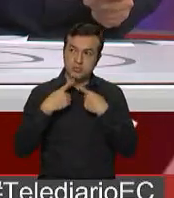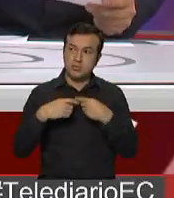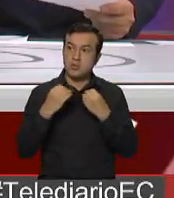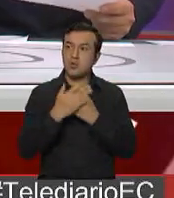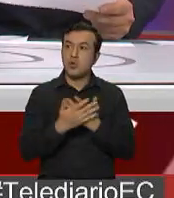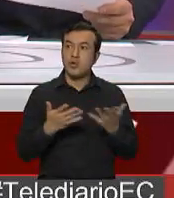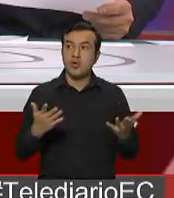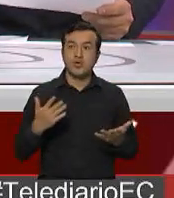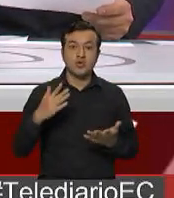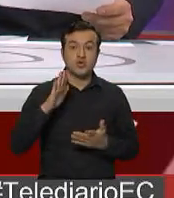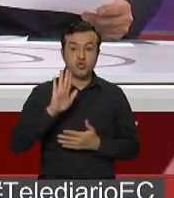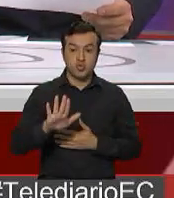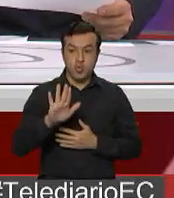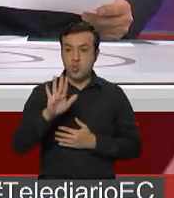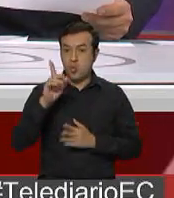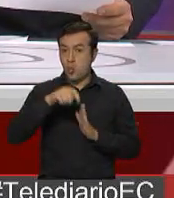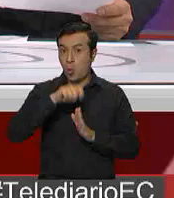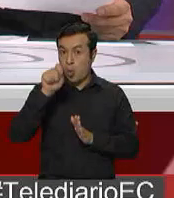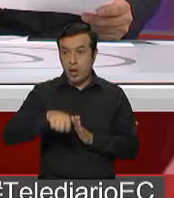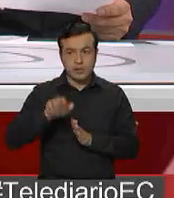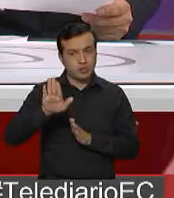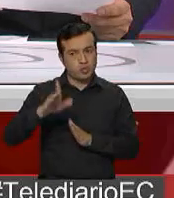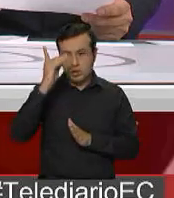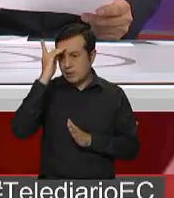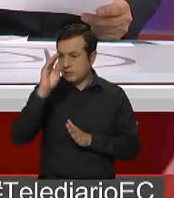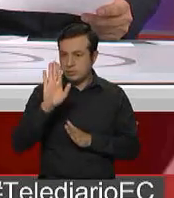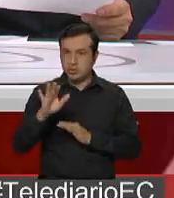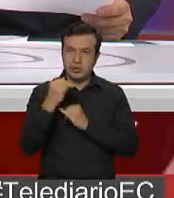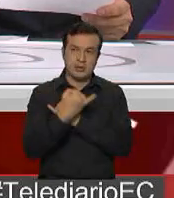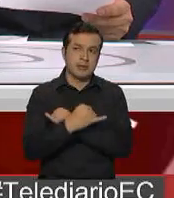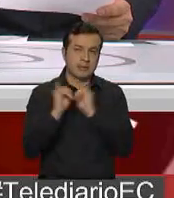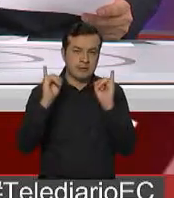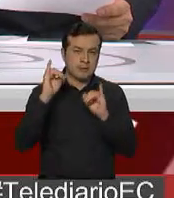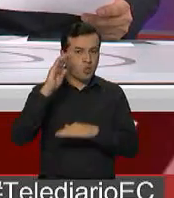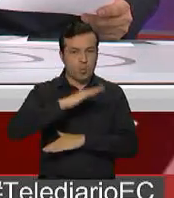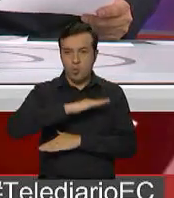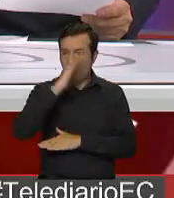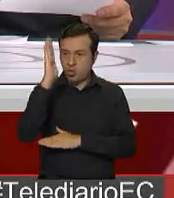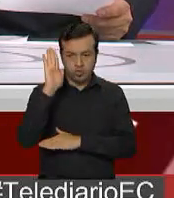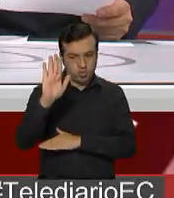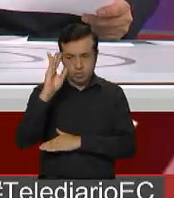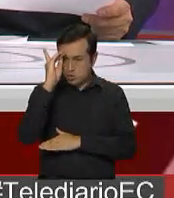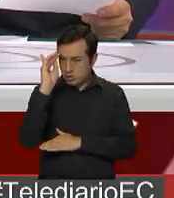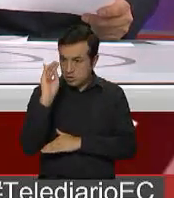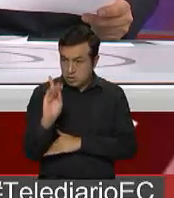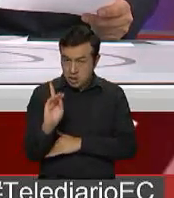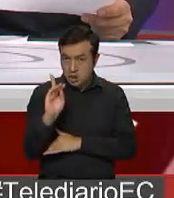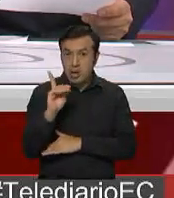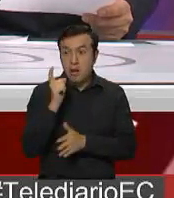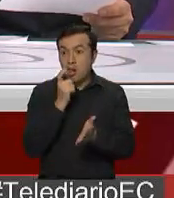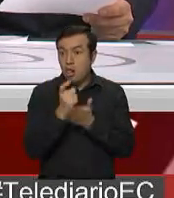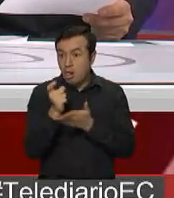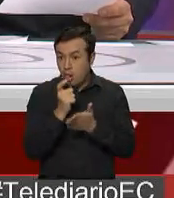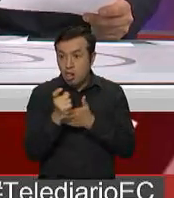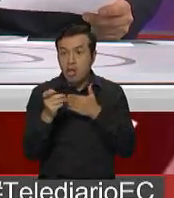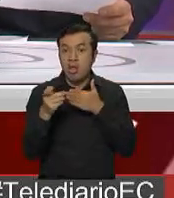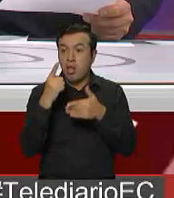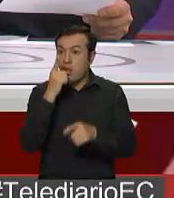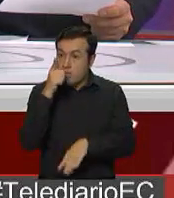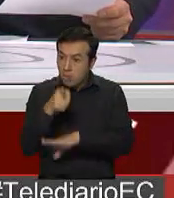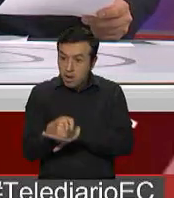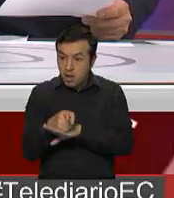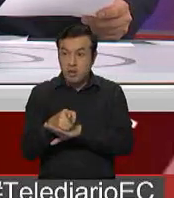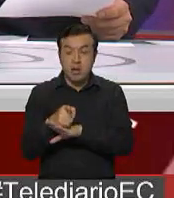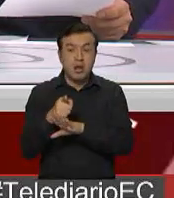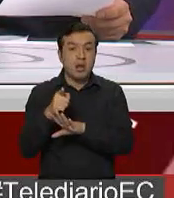que vulnerar la independencia afecta la tutela judicial efectiva de los justiciables y socava los cimientos del Estado democrático. Y